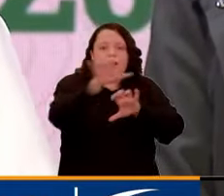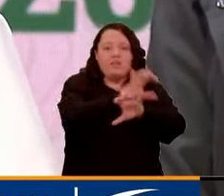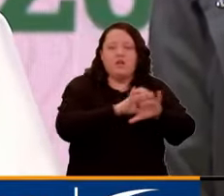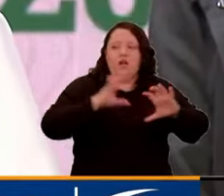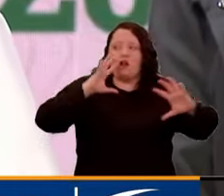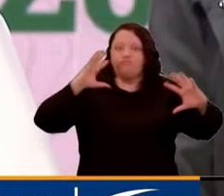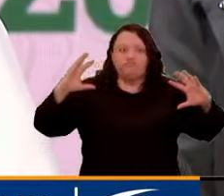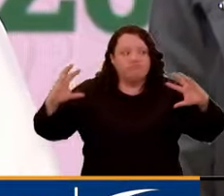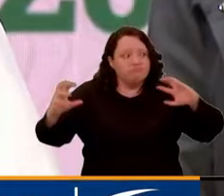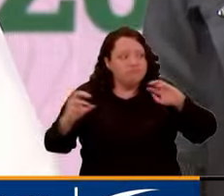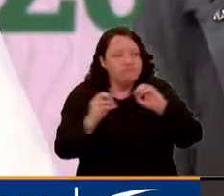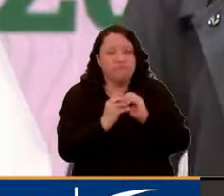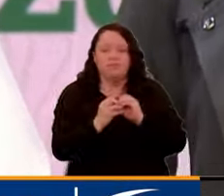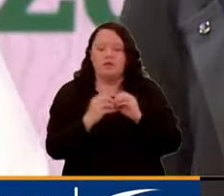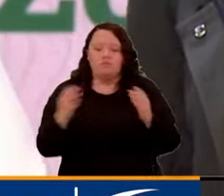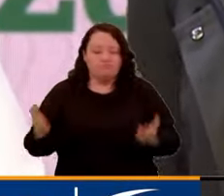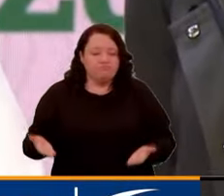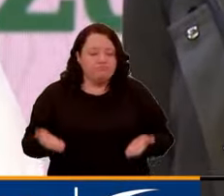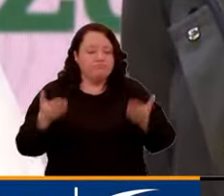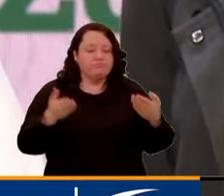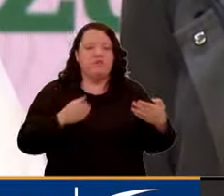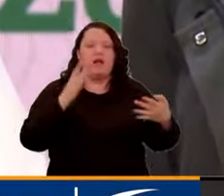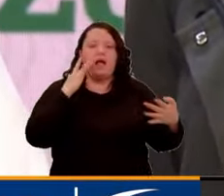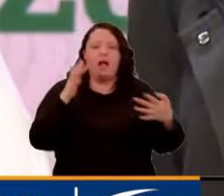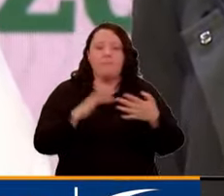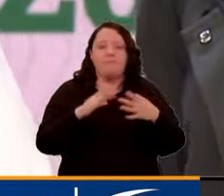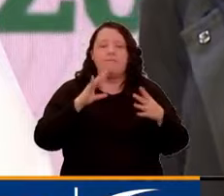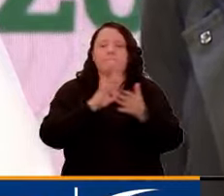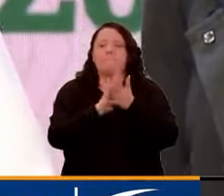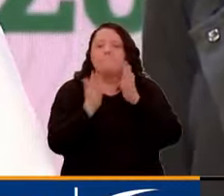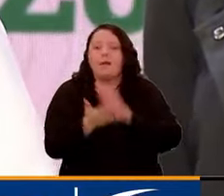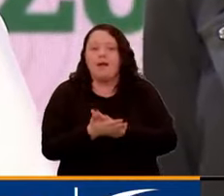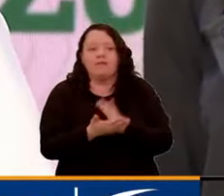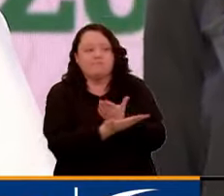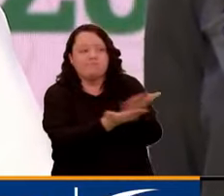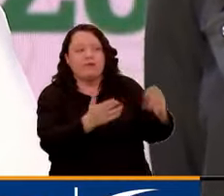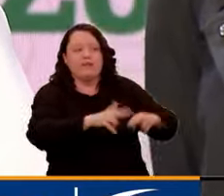regional una agenda de paz con la